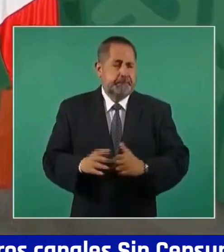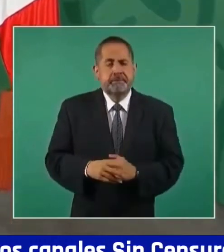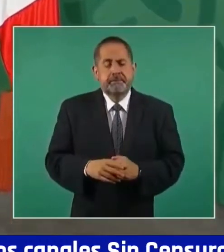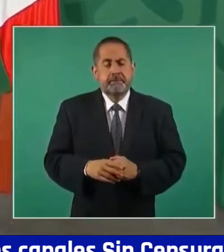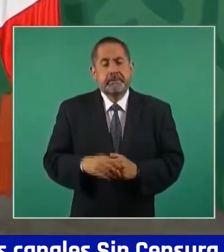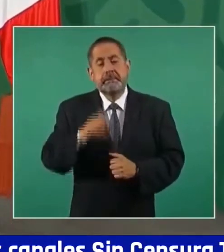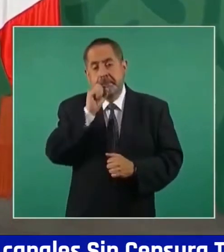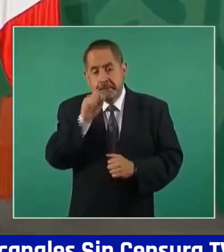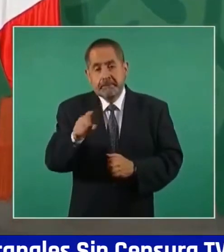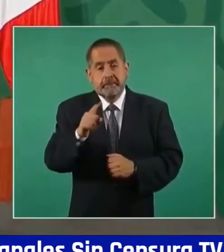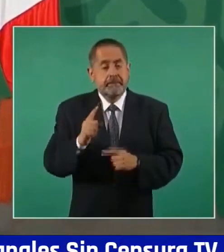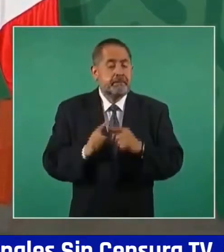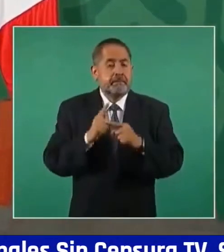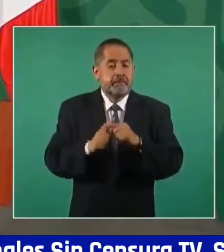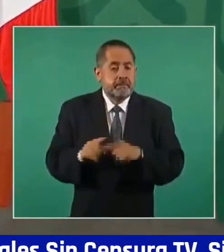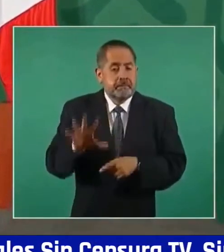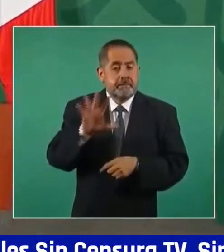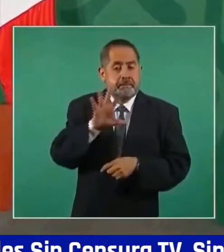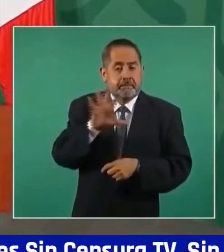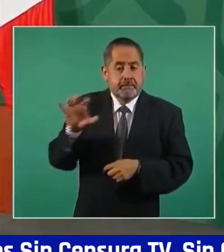También los 500 años